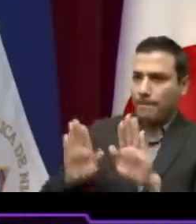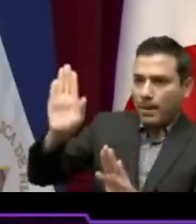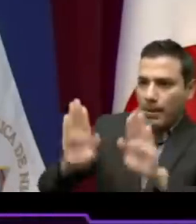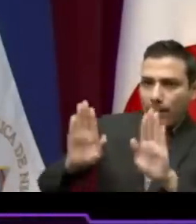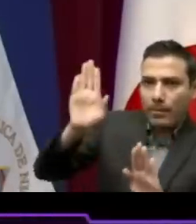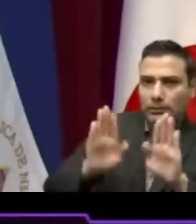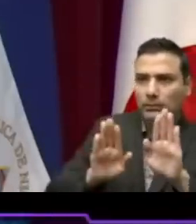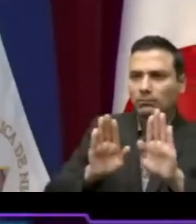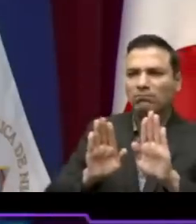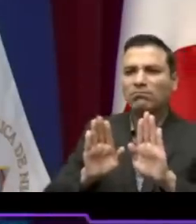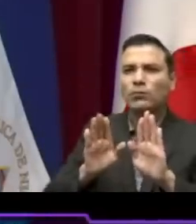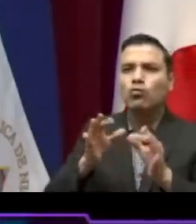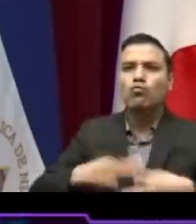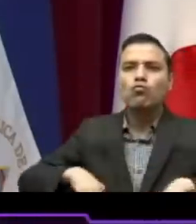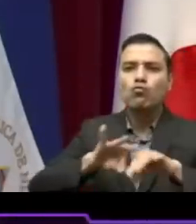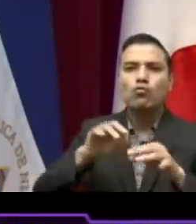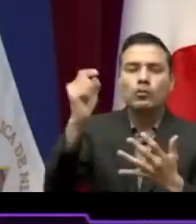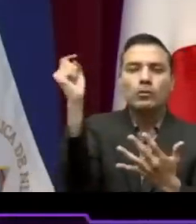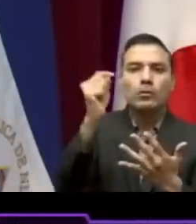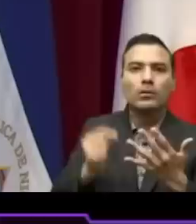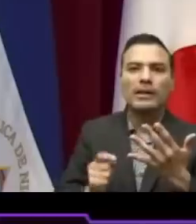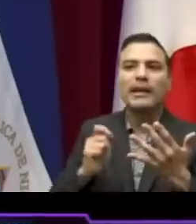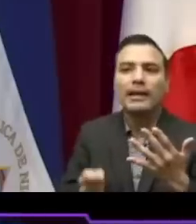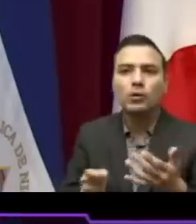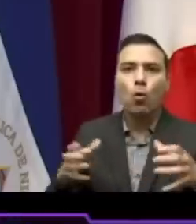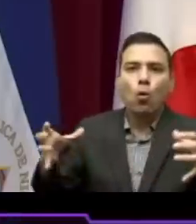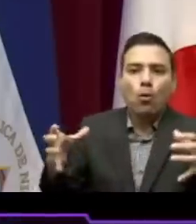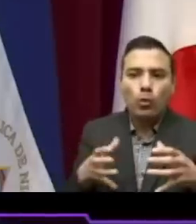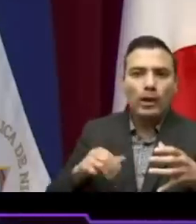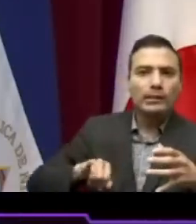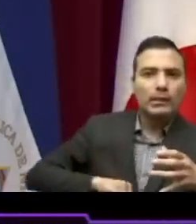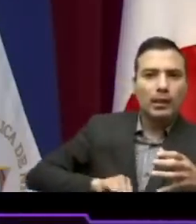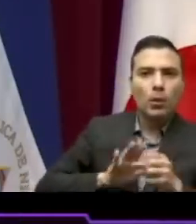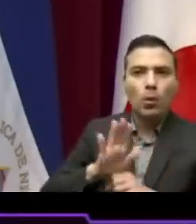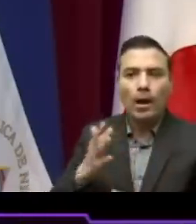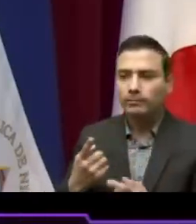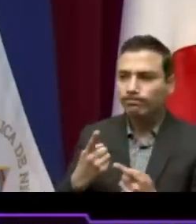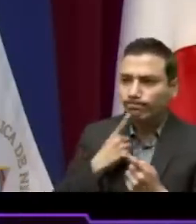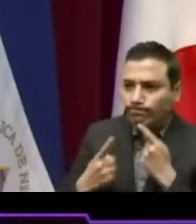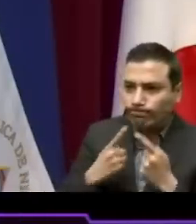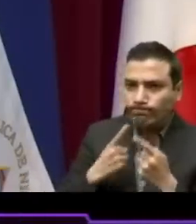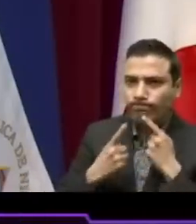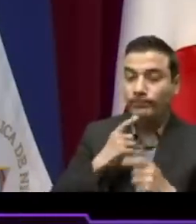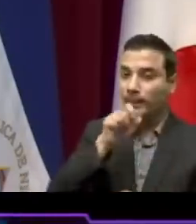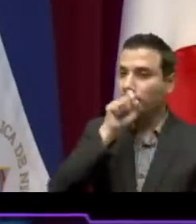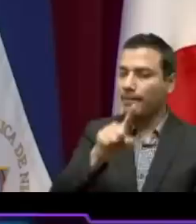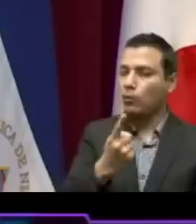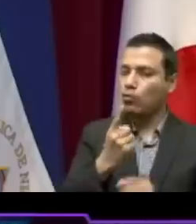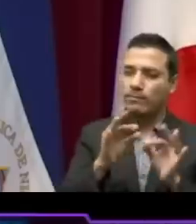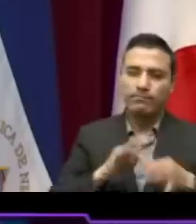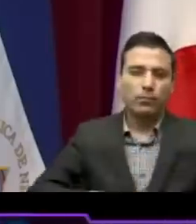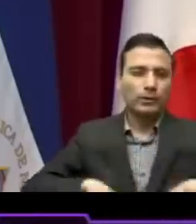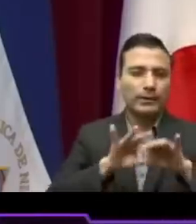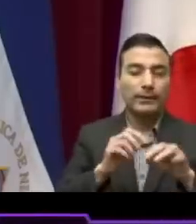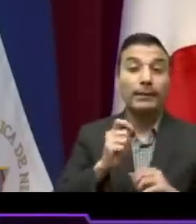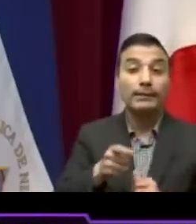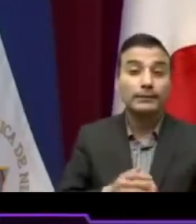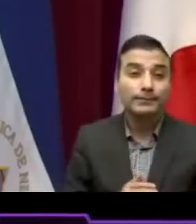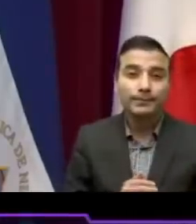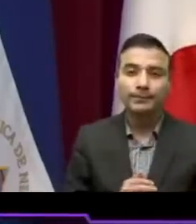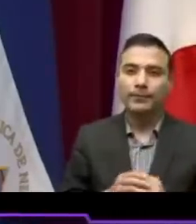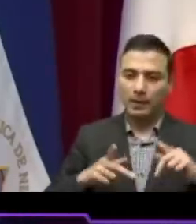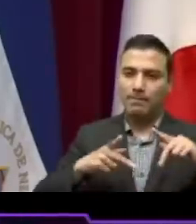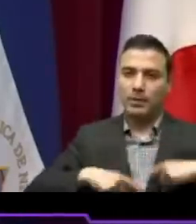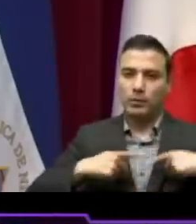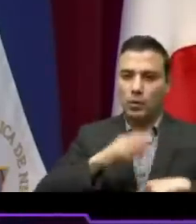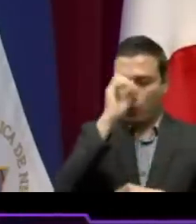de las prioridades que a cada comunidad le interesa respetando y reconociendo siempre insisto esa multiplicidad de